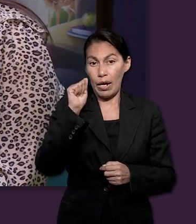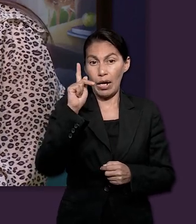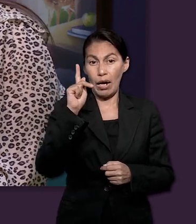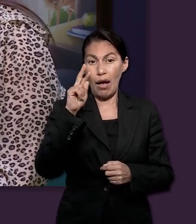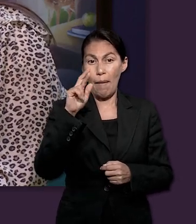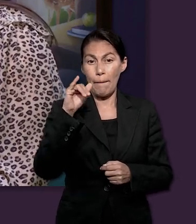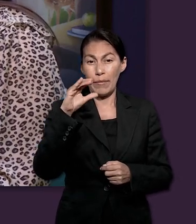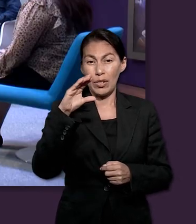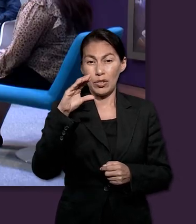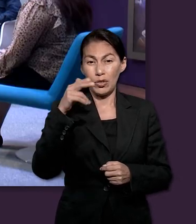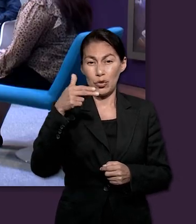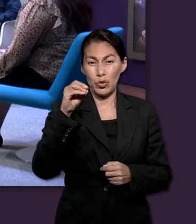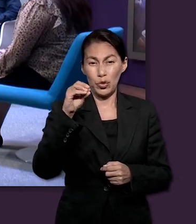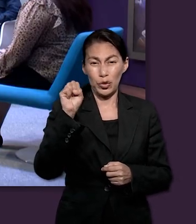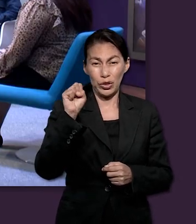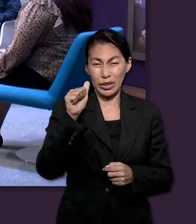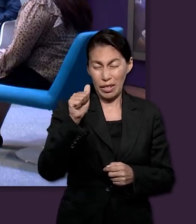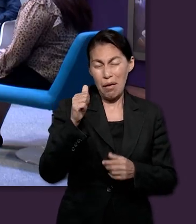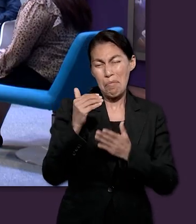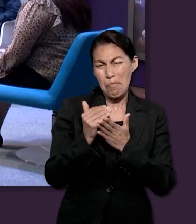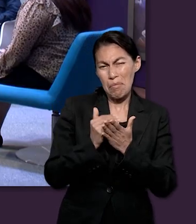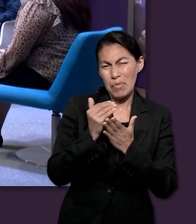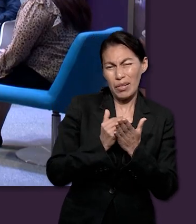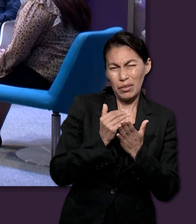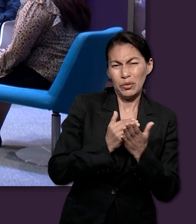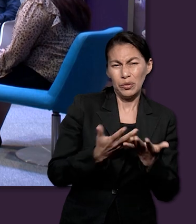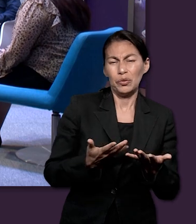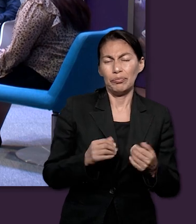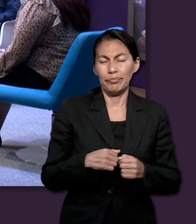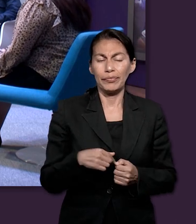menos caprichosa. Ok.